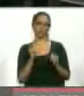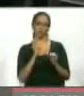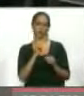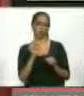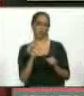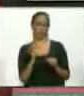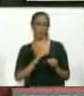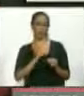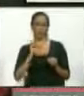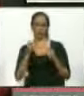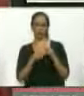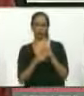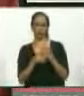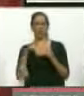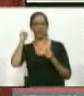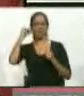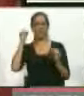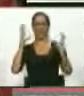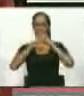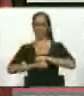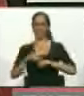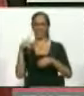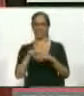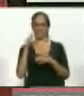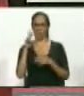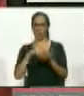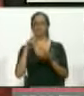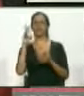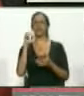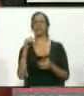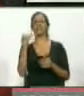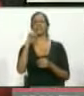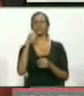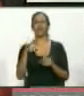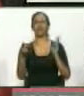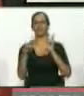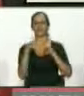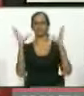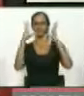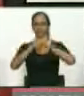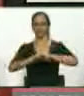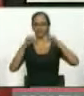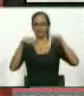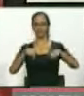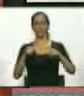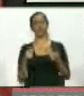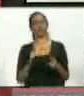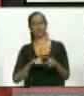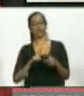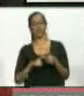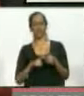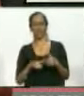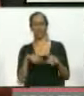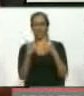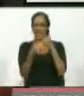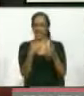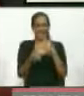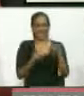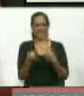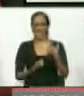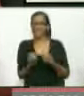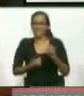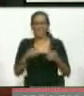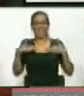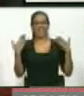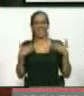vamos con el primer vídeo de la noche elecciones 2020 esta es la etiqueta de la noche de hoy así que escriba descargue su